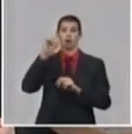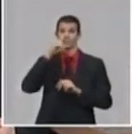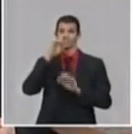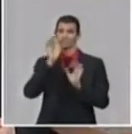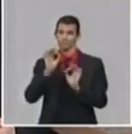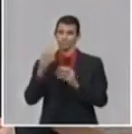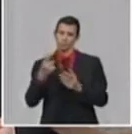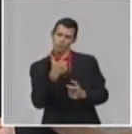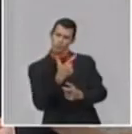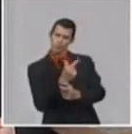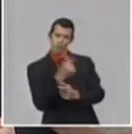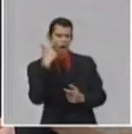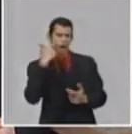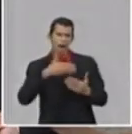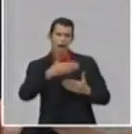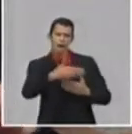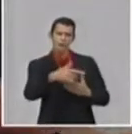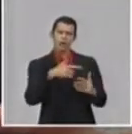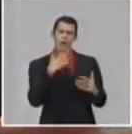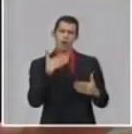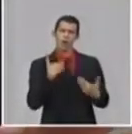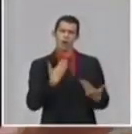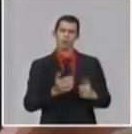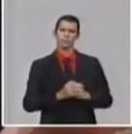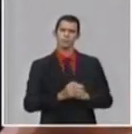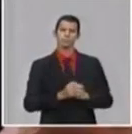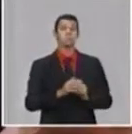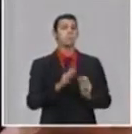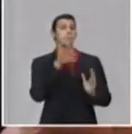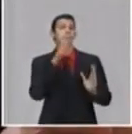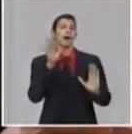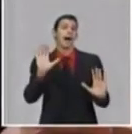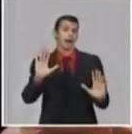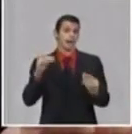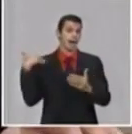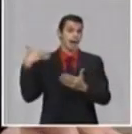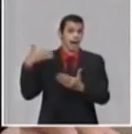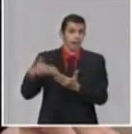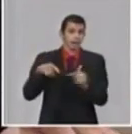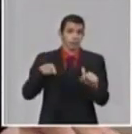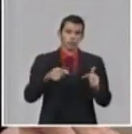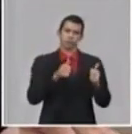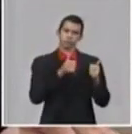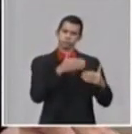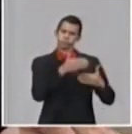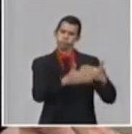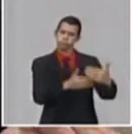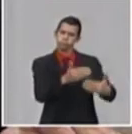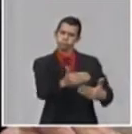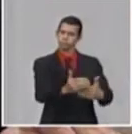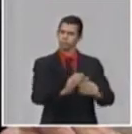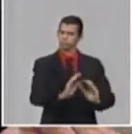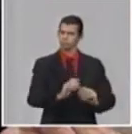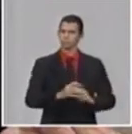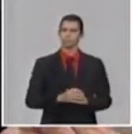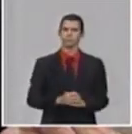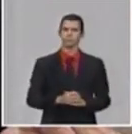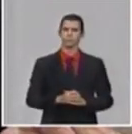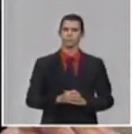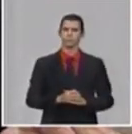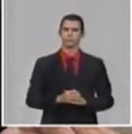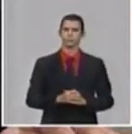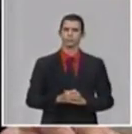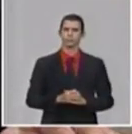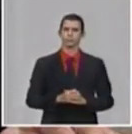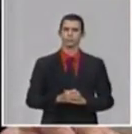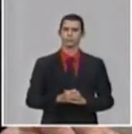genéricos, están teniendo efectividad en lo que están haciendo nuestros médicos. O sea, el número de pacientes que pasan a la gravedad